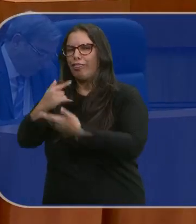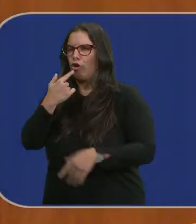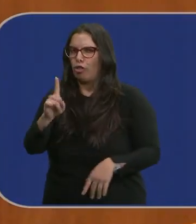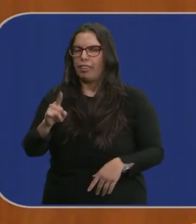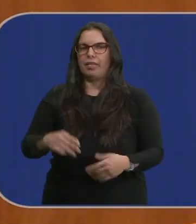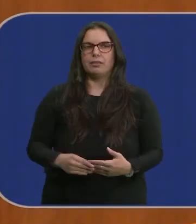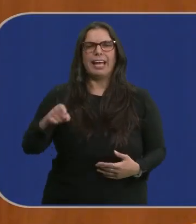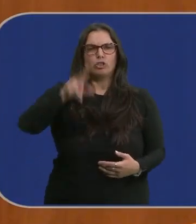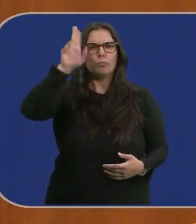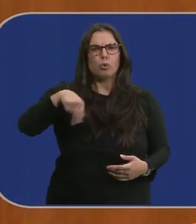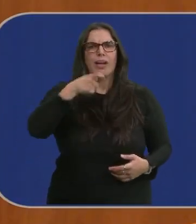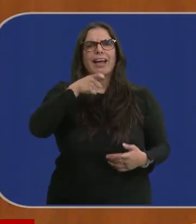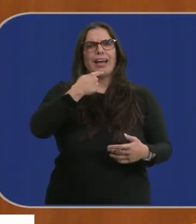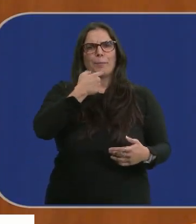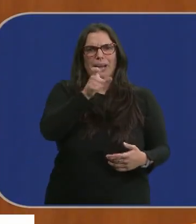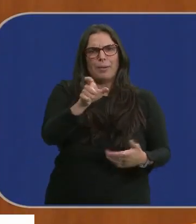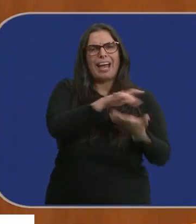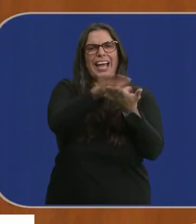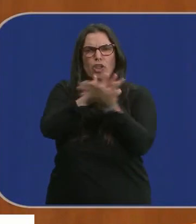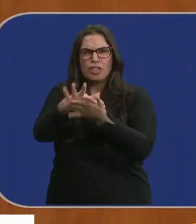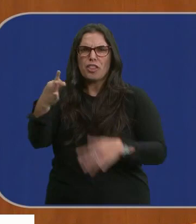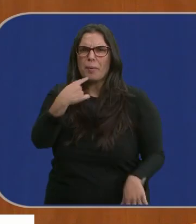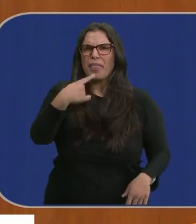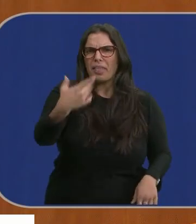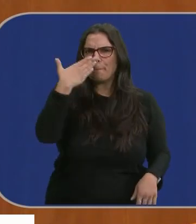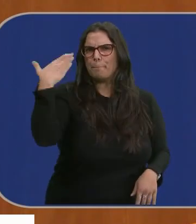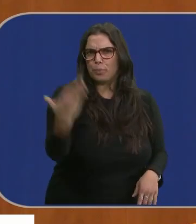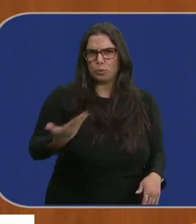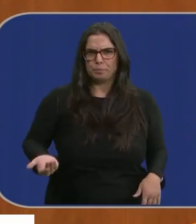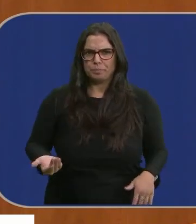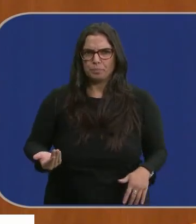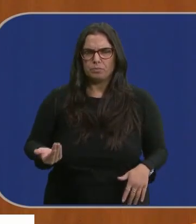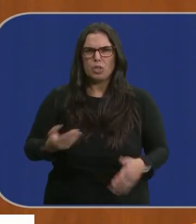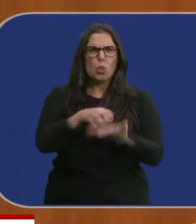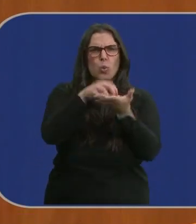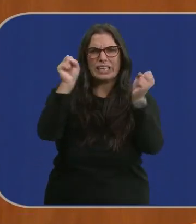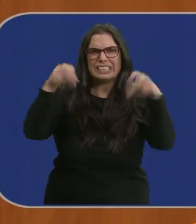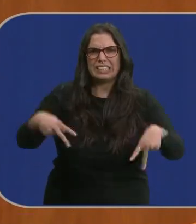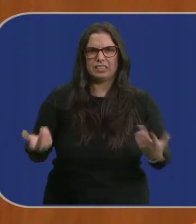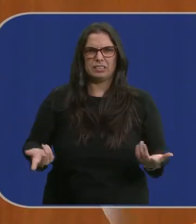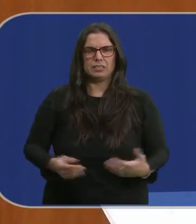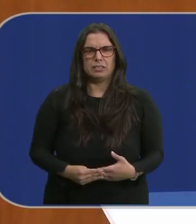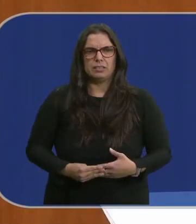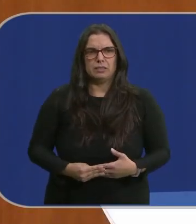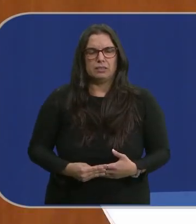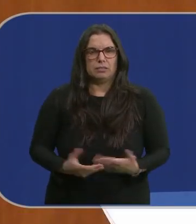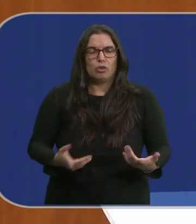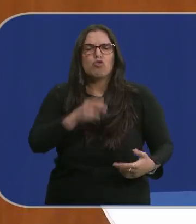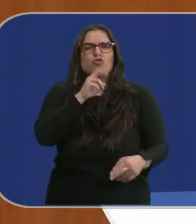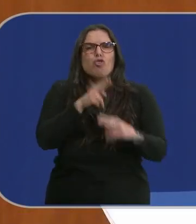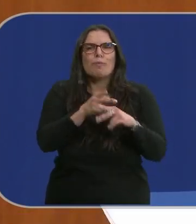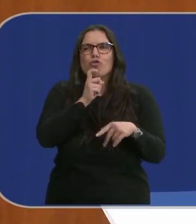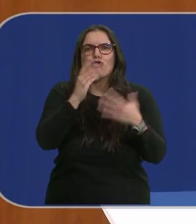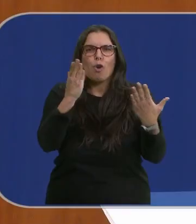Esto es un genocidio y hay que decirlo alto y claro, sin titubeos, sin dudas. ¿Cómo llamar si no